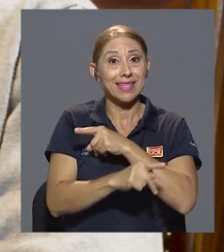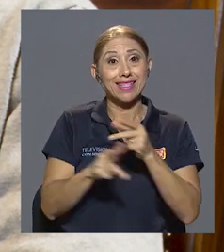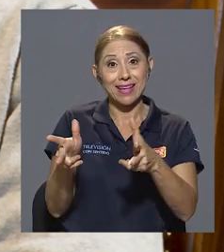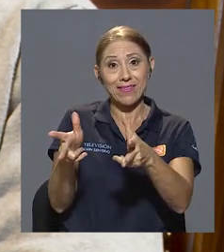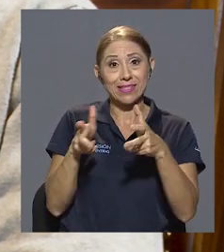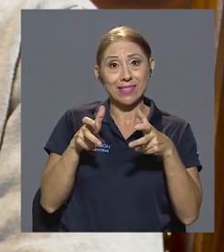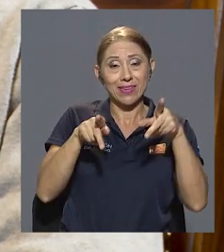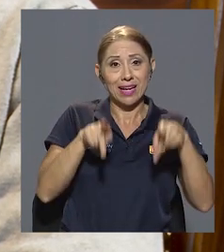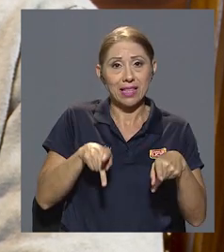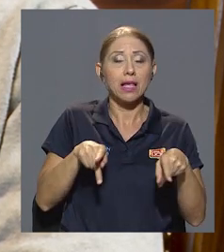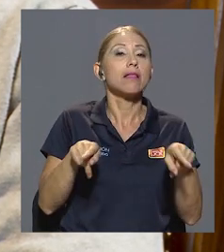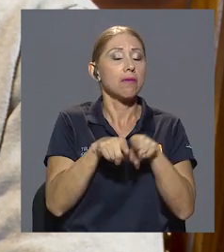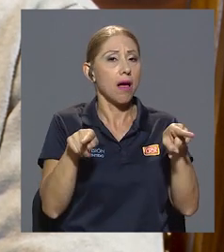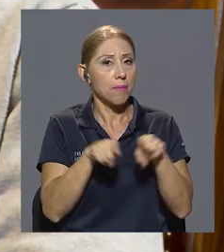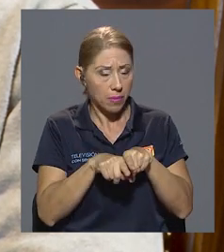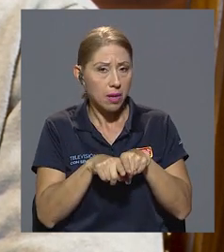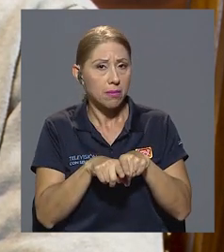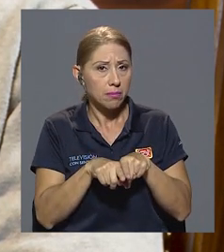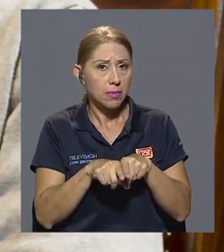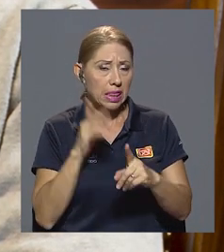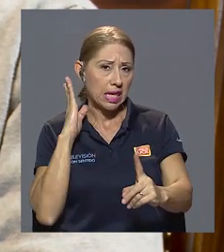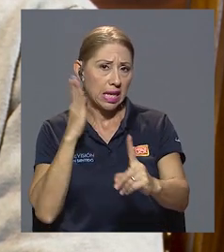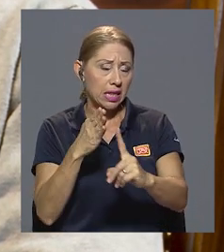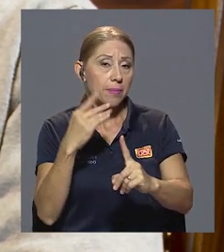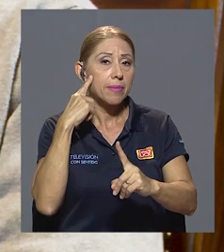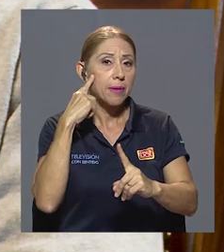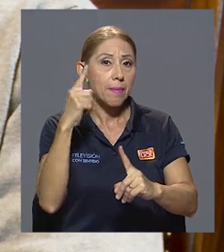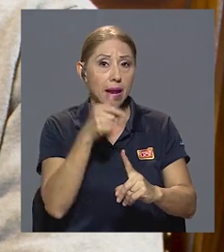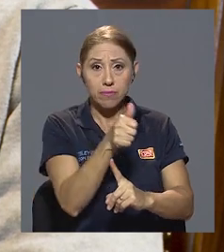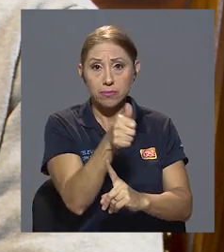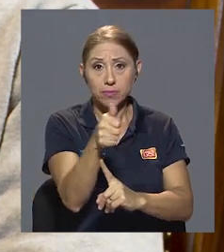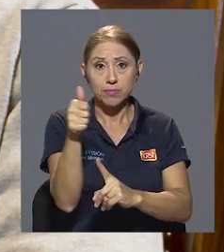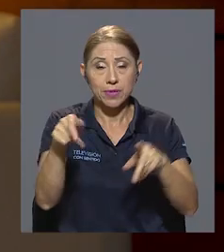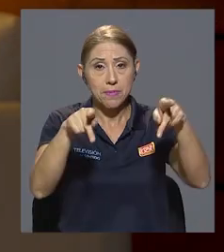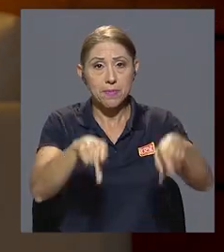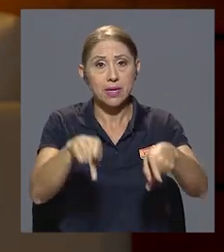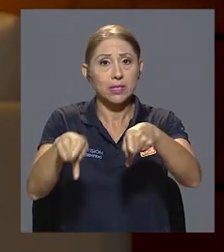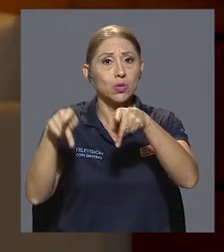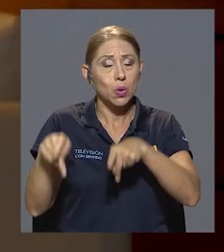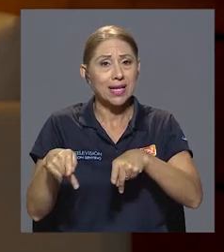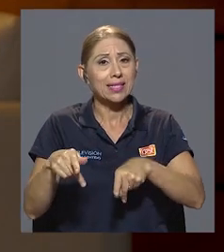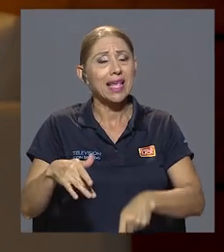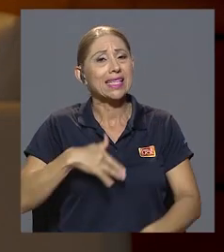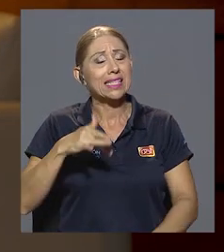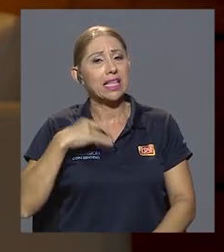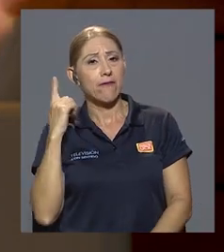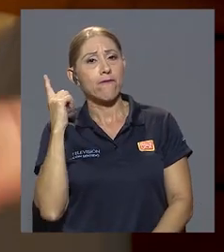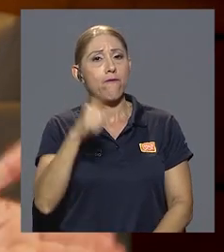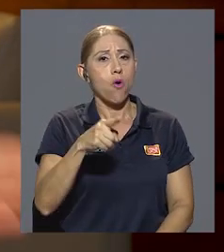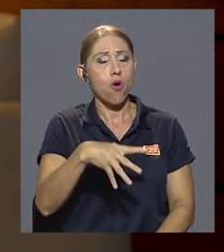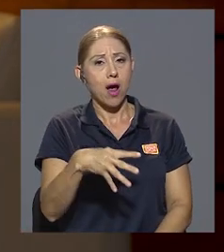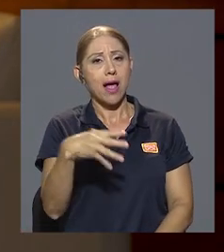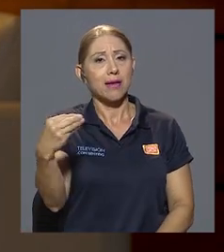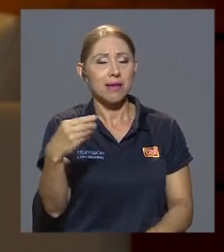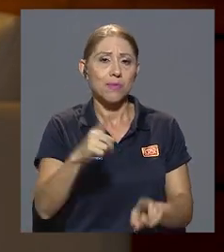receptores pero también que tiene de manera muy directa para aquellas personas que se ven forzadas por